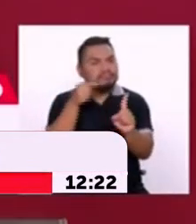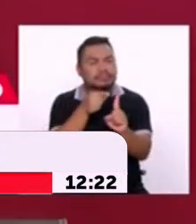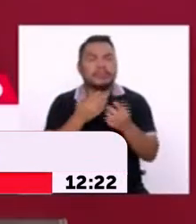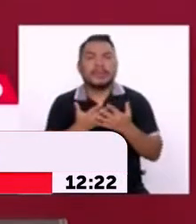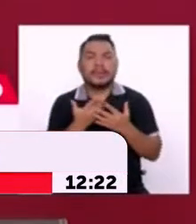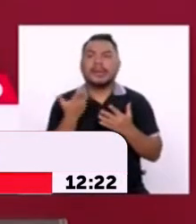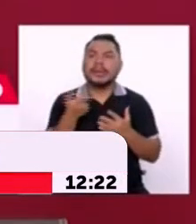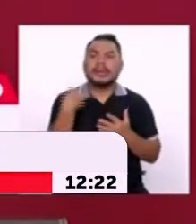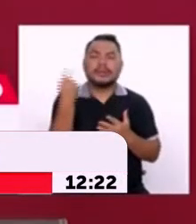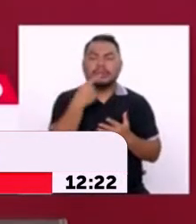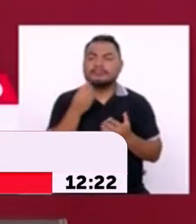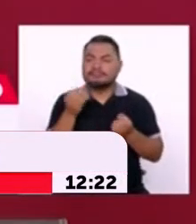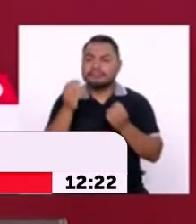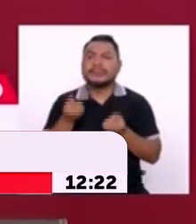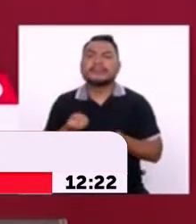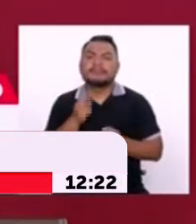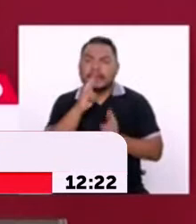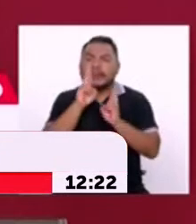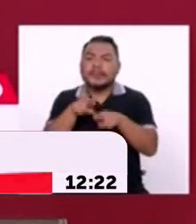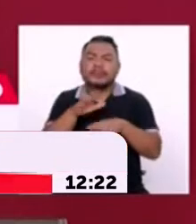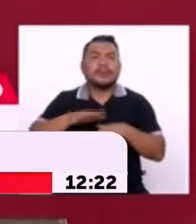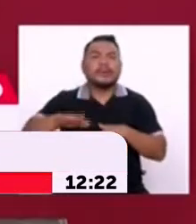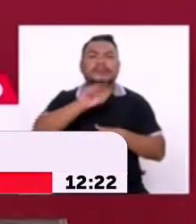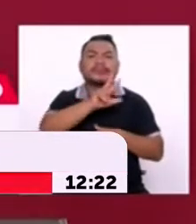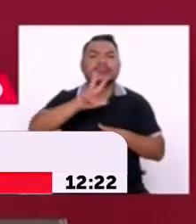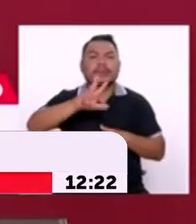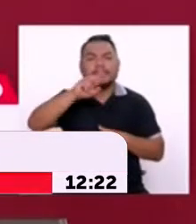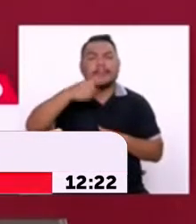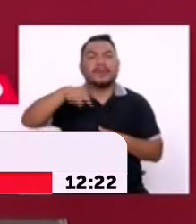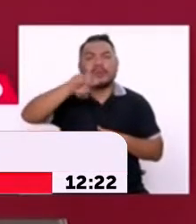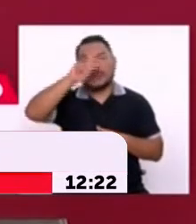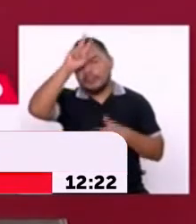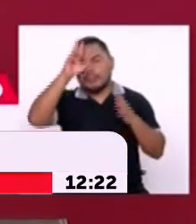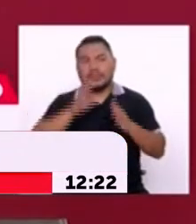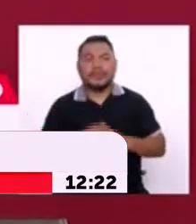los 33 millones de peruanas y de peruanos,